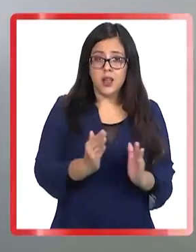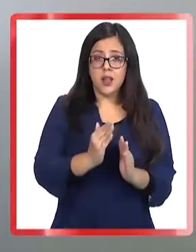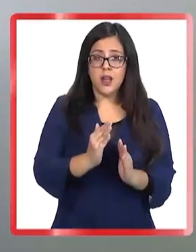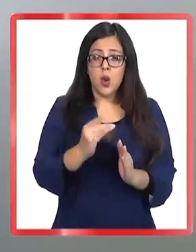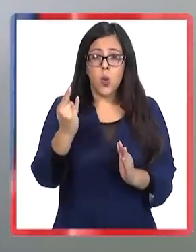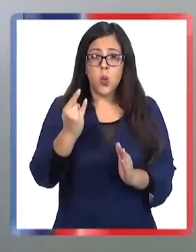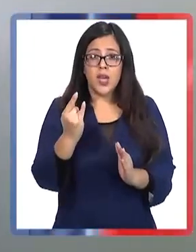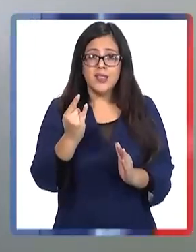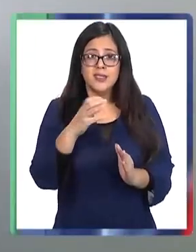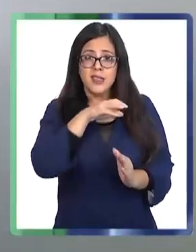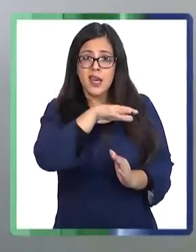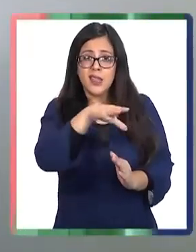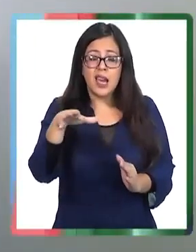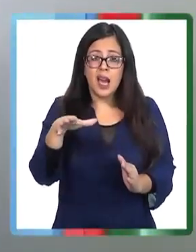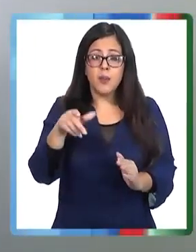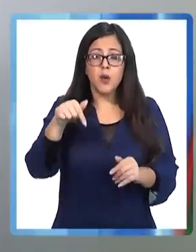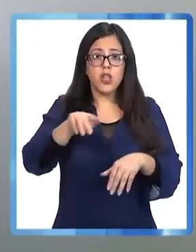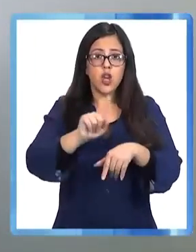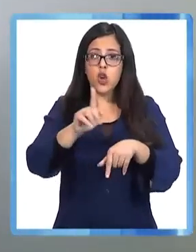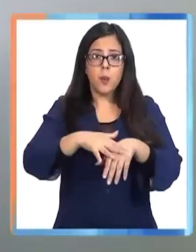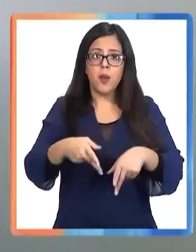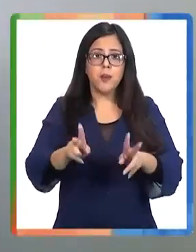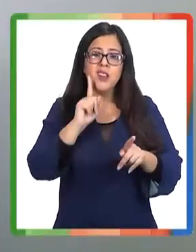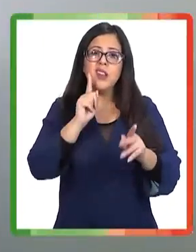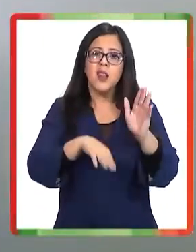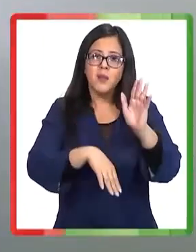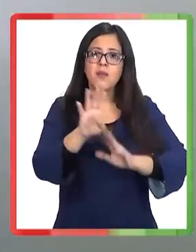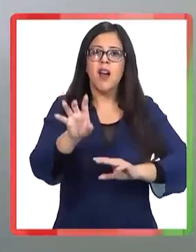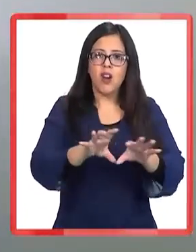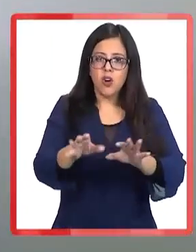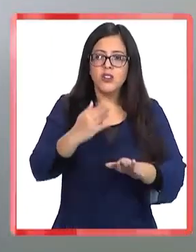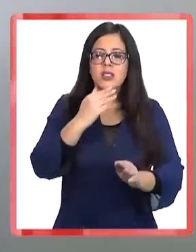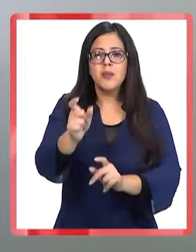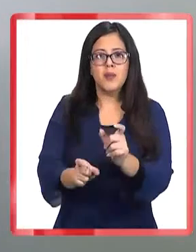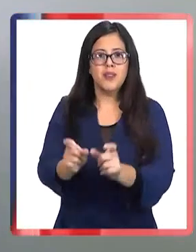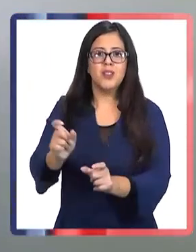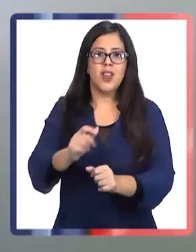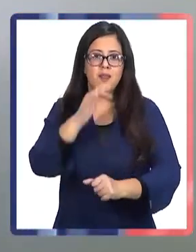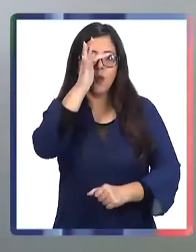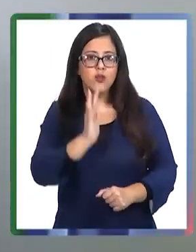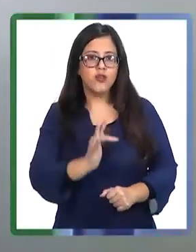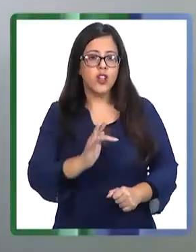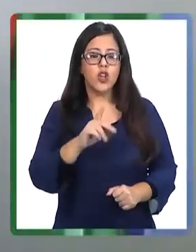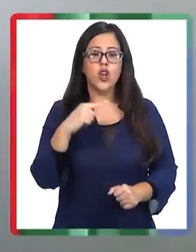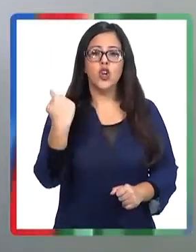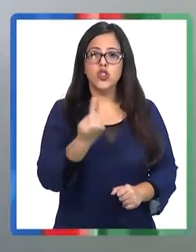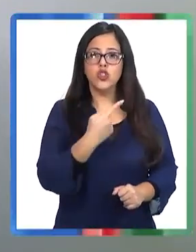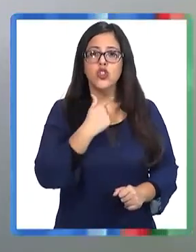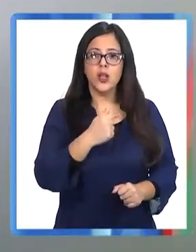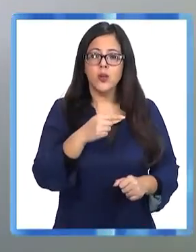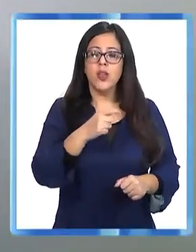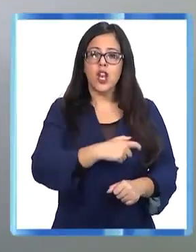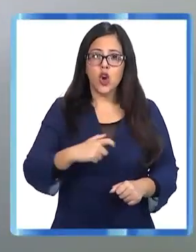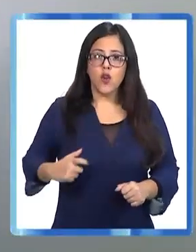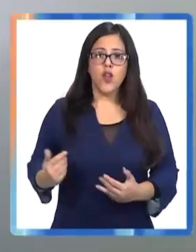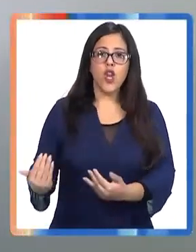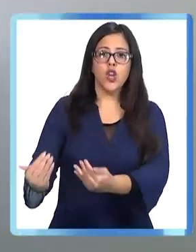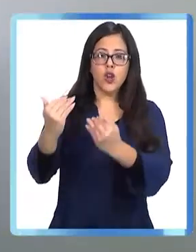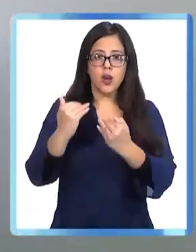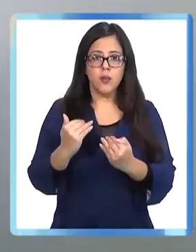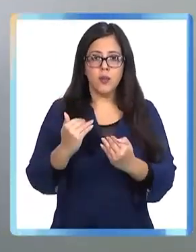nos permite, hoy día no nos permite contar con mayor recurso y personal. Queremos que el gobierno central